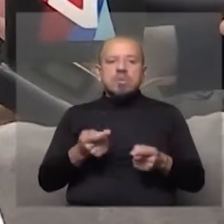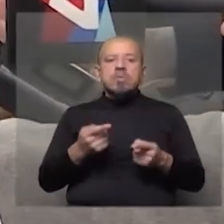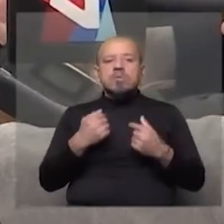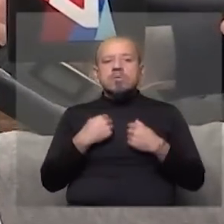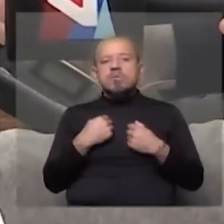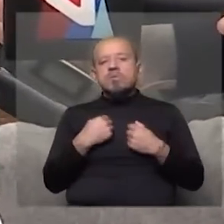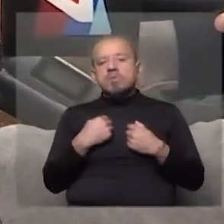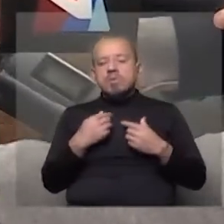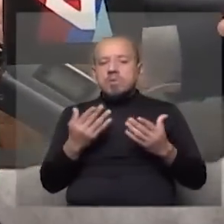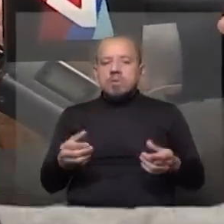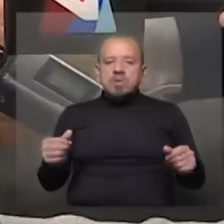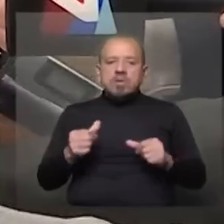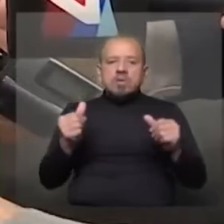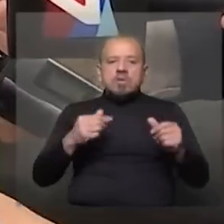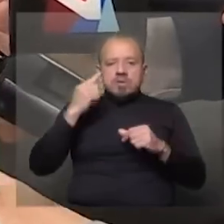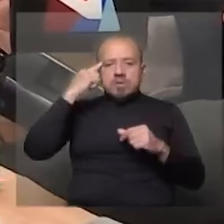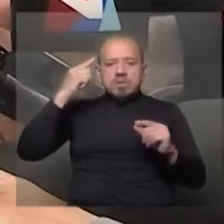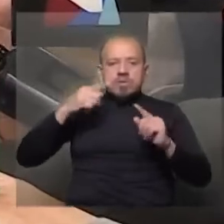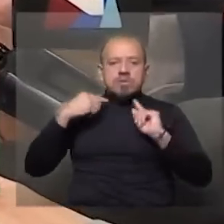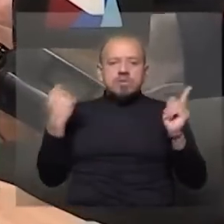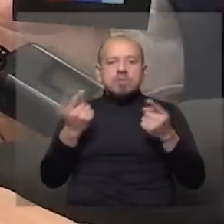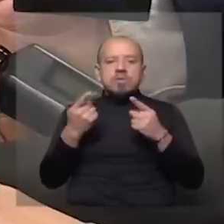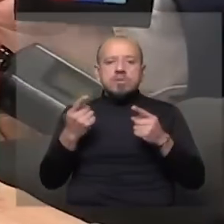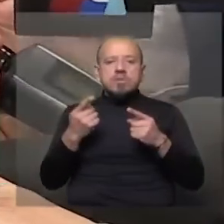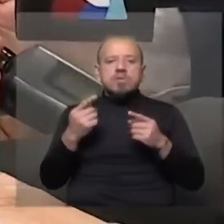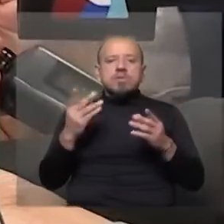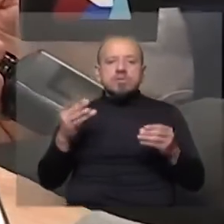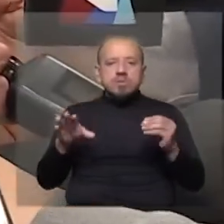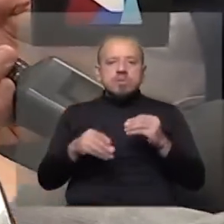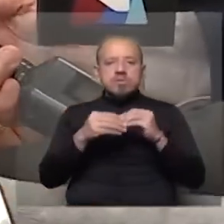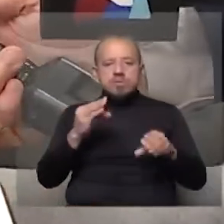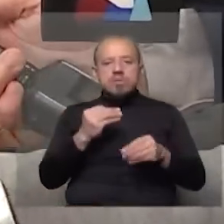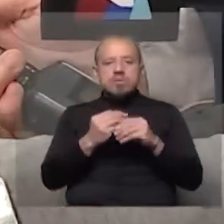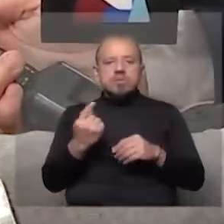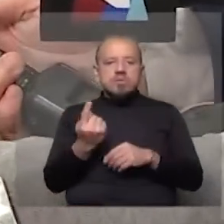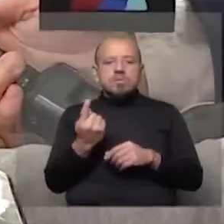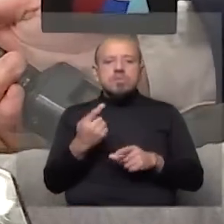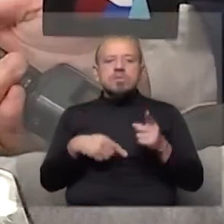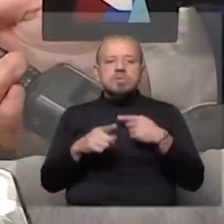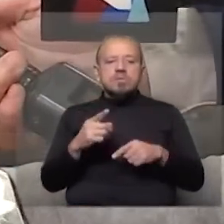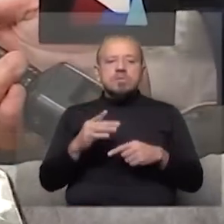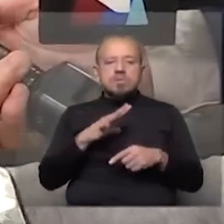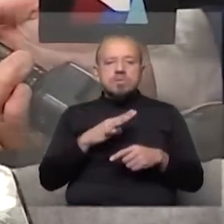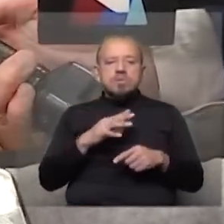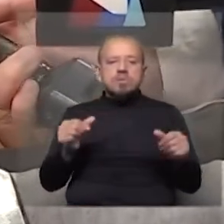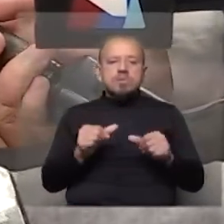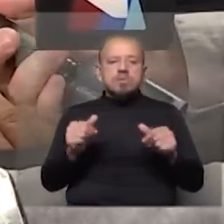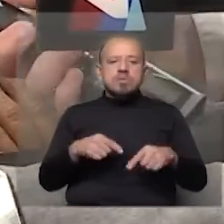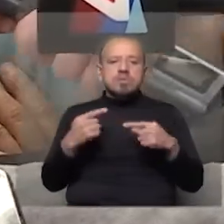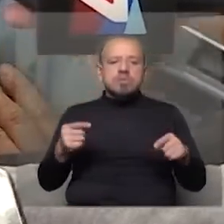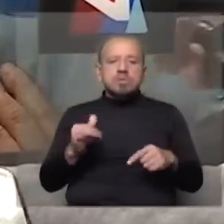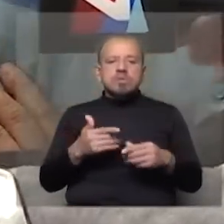y generar conciencia colectiva como sumatoria de conciencias individuales sea tenemos que hacer cosas y ya